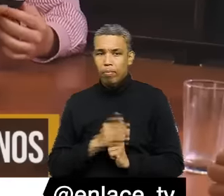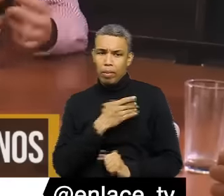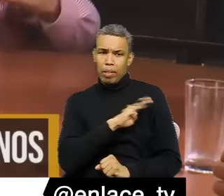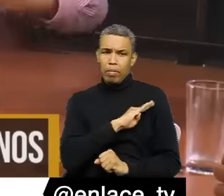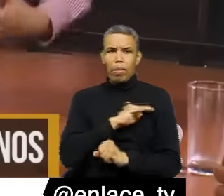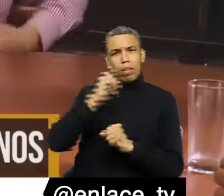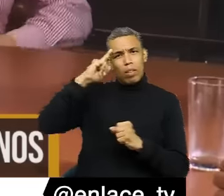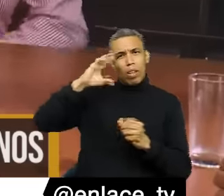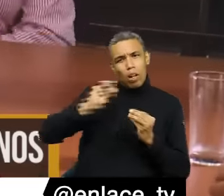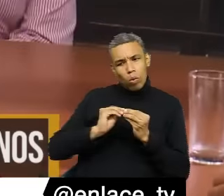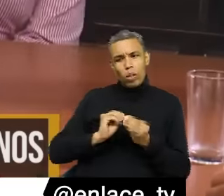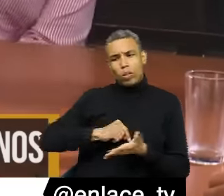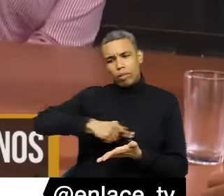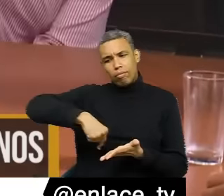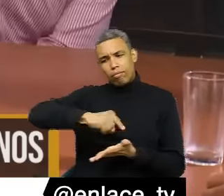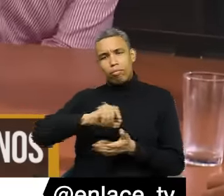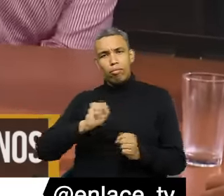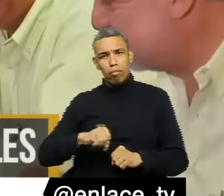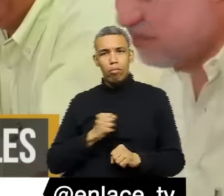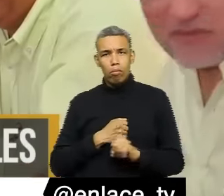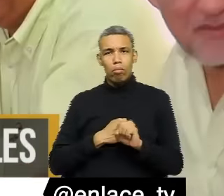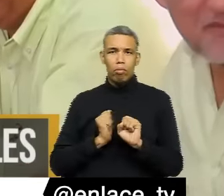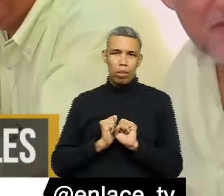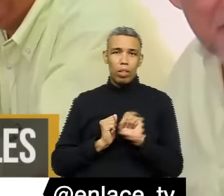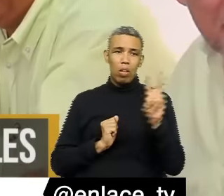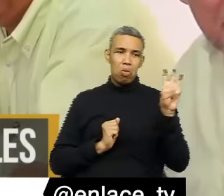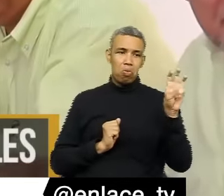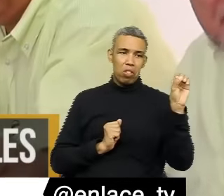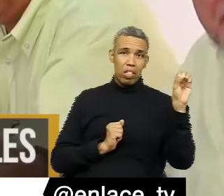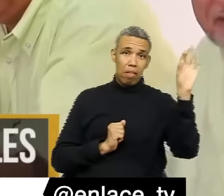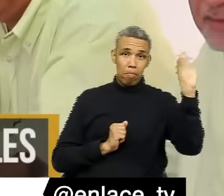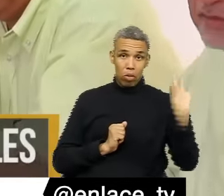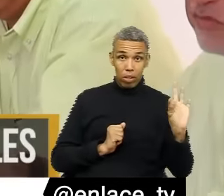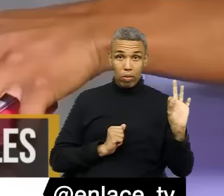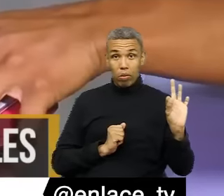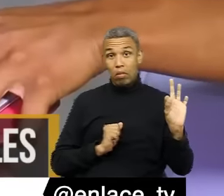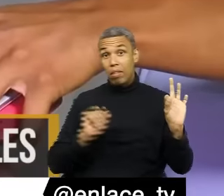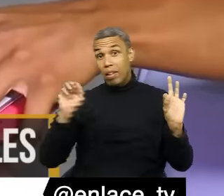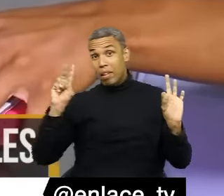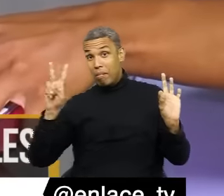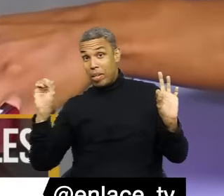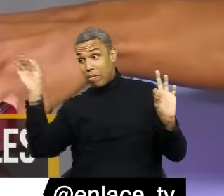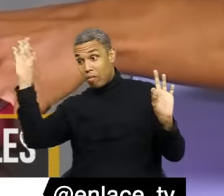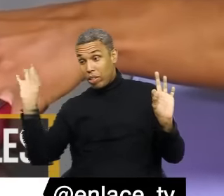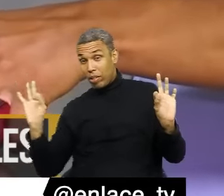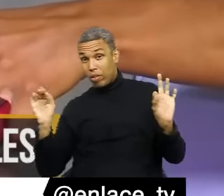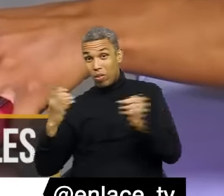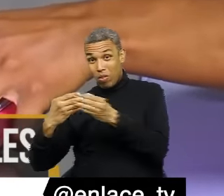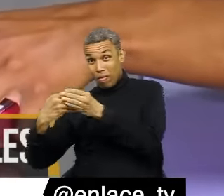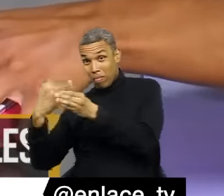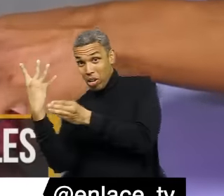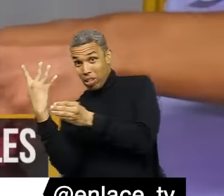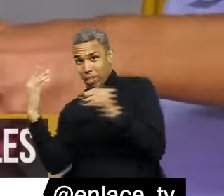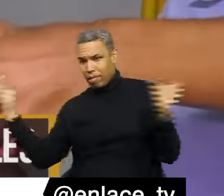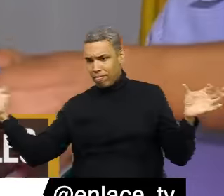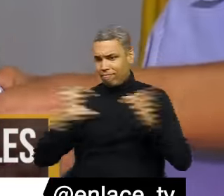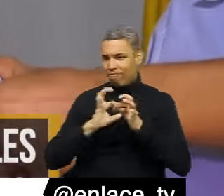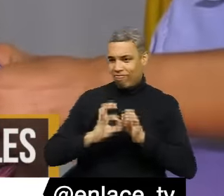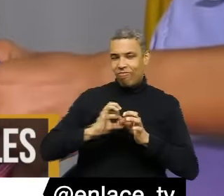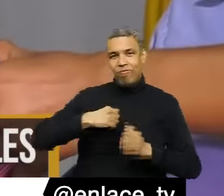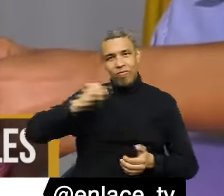proyectos de pequeños productores y el 20% lo financiará el Banco Agrario de Colombia. Se garantizan créditos